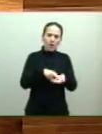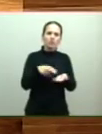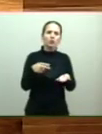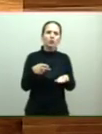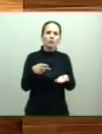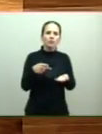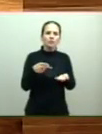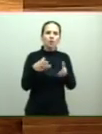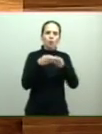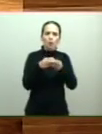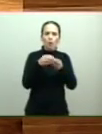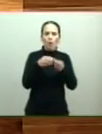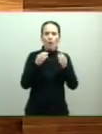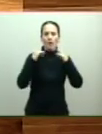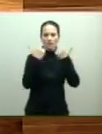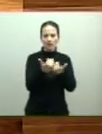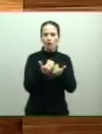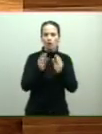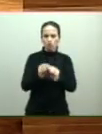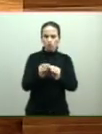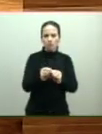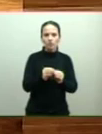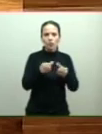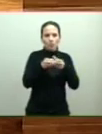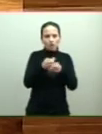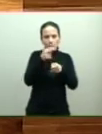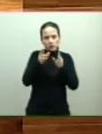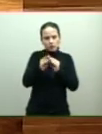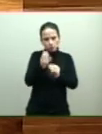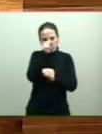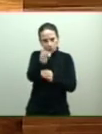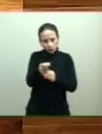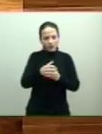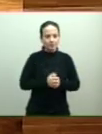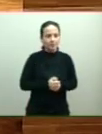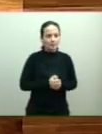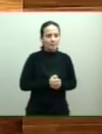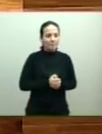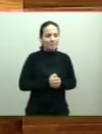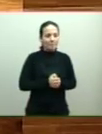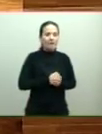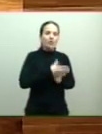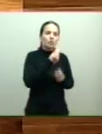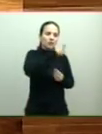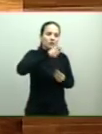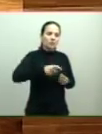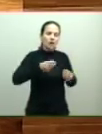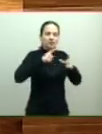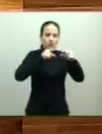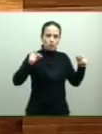de su grupo parlamentario, de su partido, y de muchos asturianos,